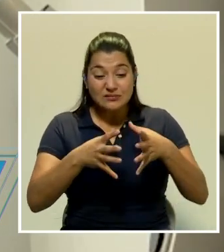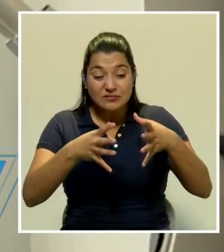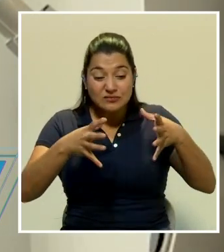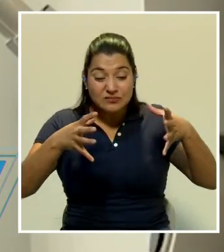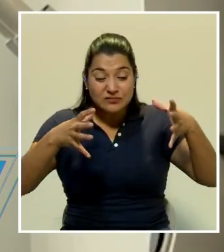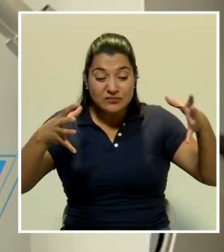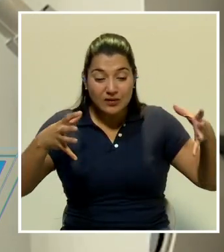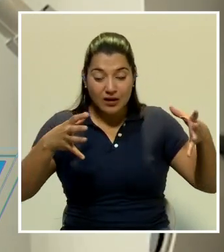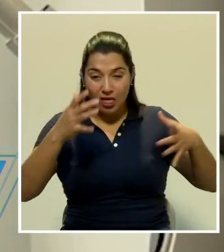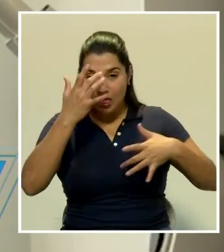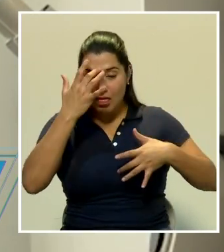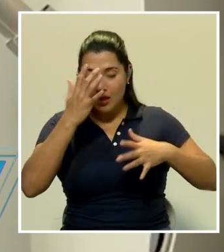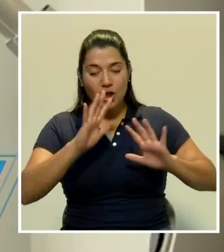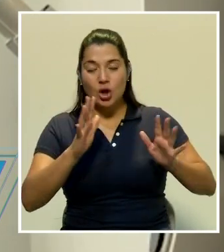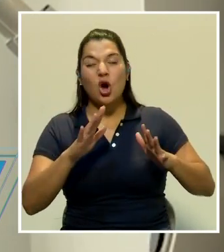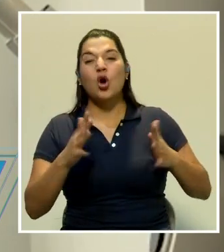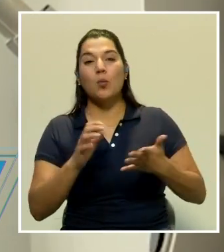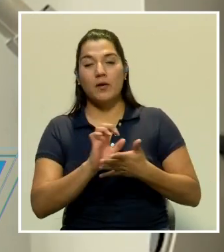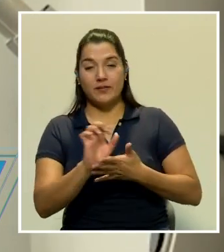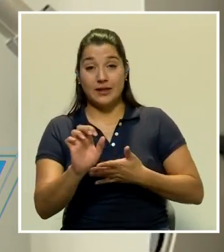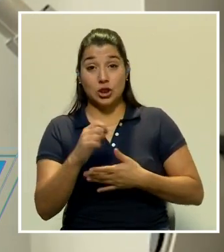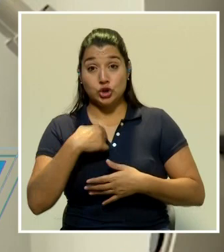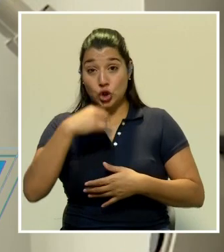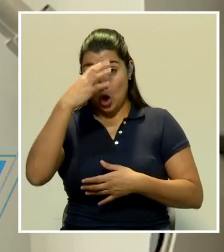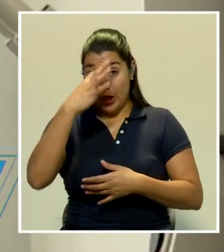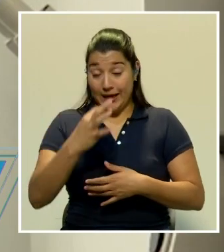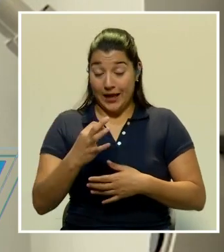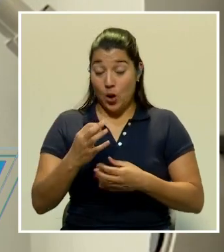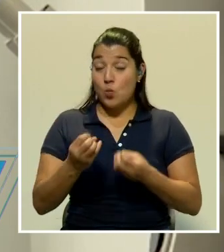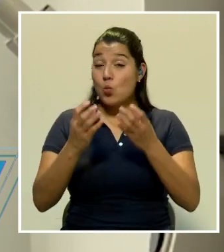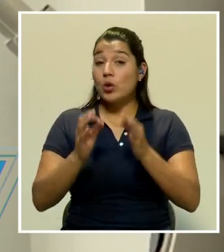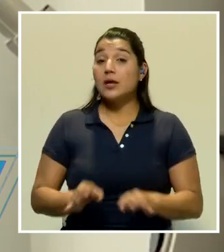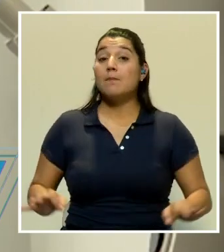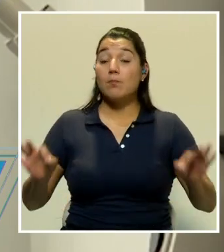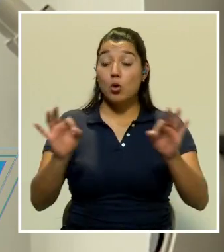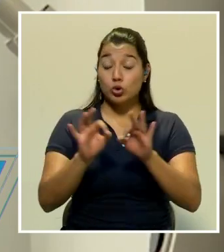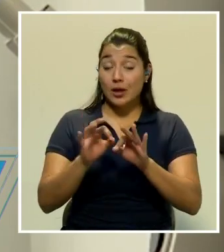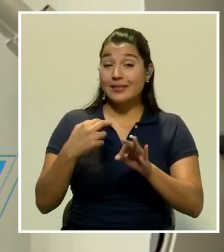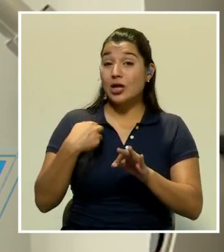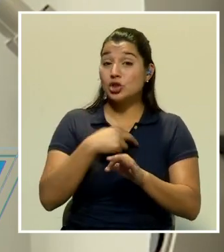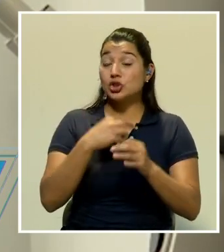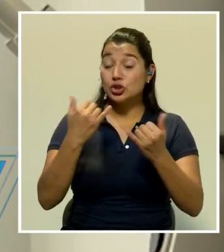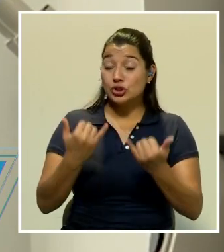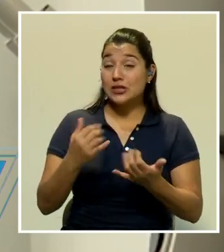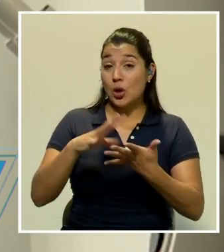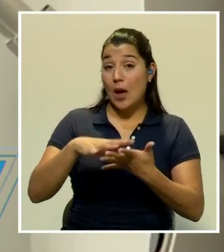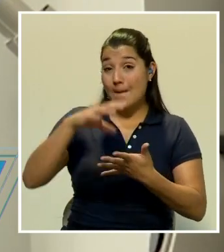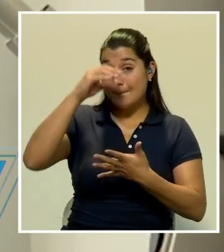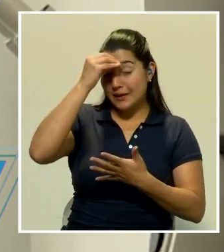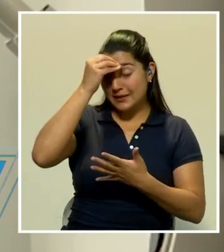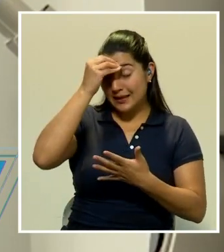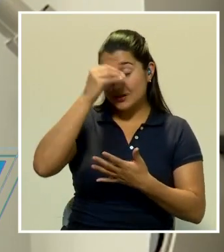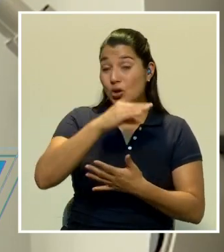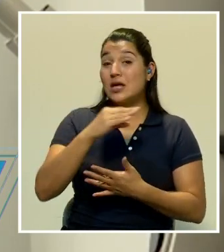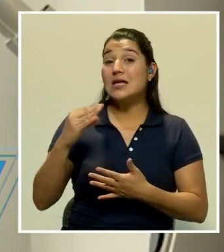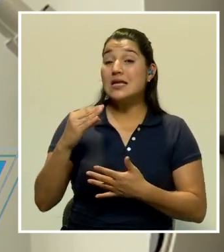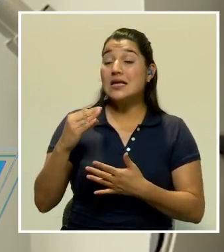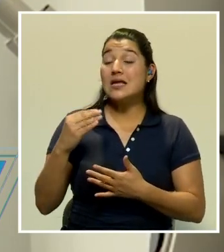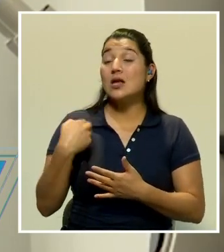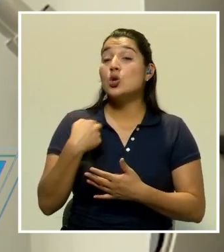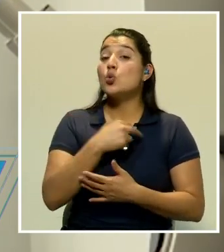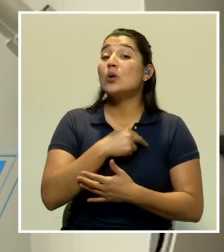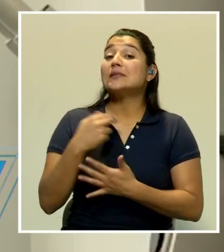Yo diría finalmente que es muy importante que estamos aprendiendo que nuestras esperanzas, tal